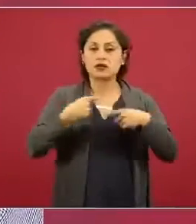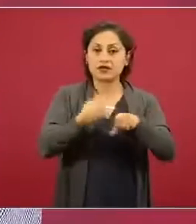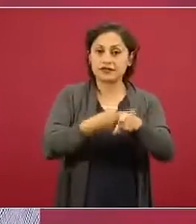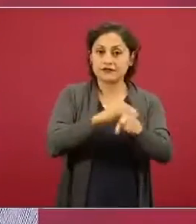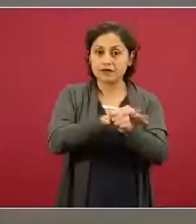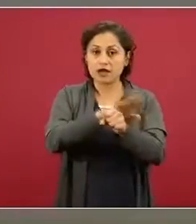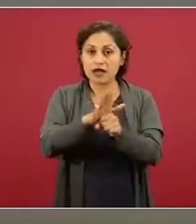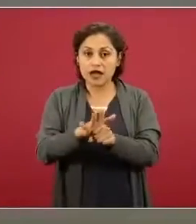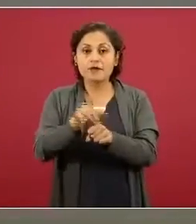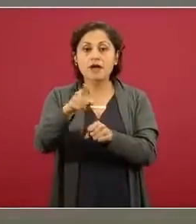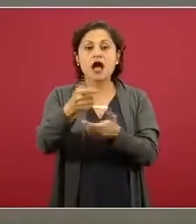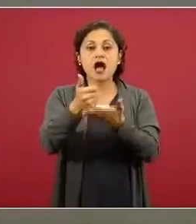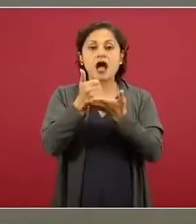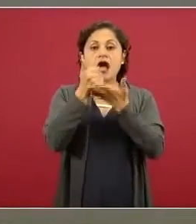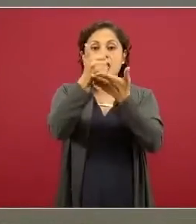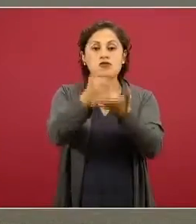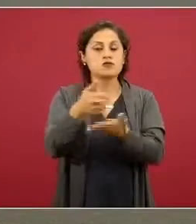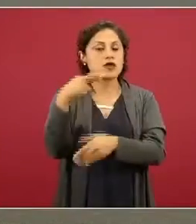en brotes de mortalidad.